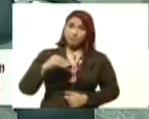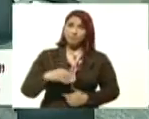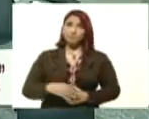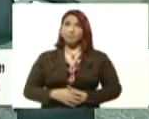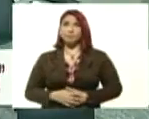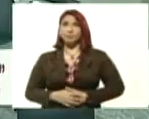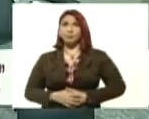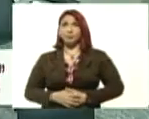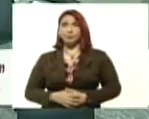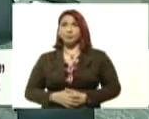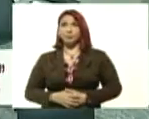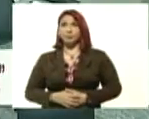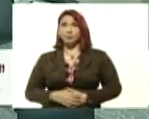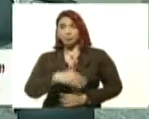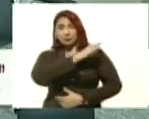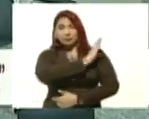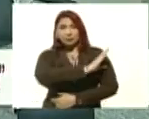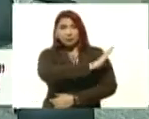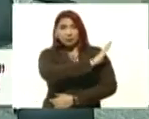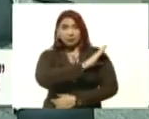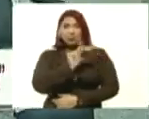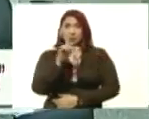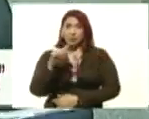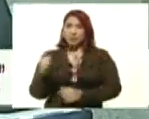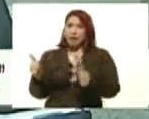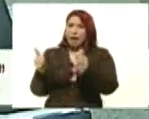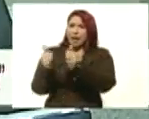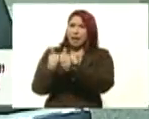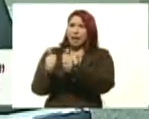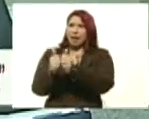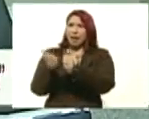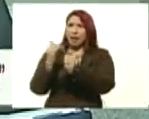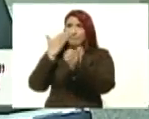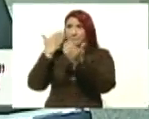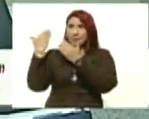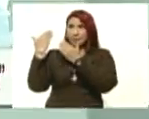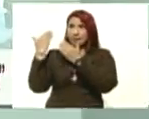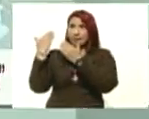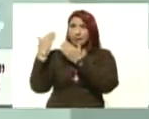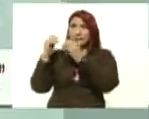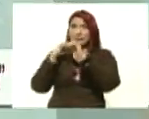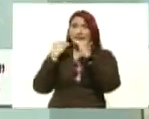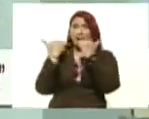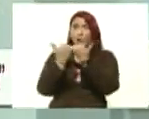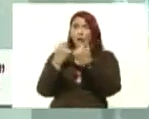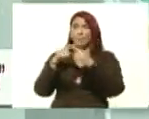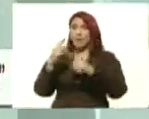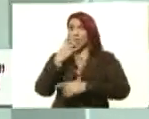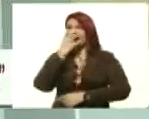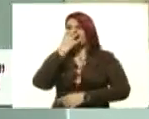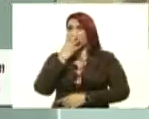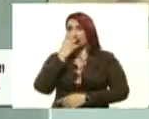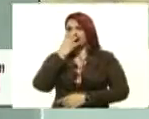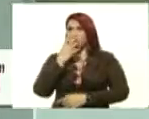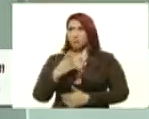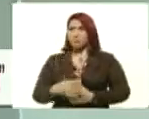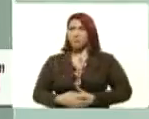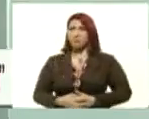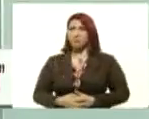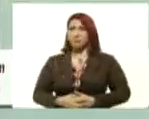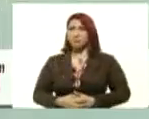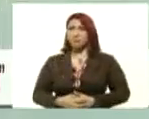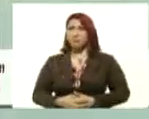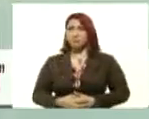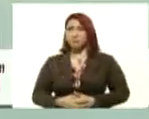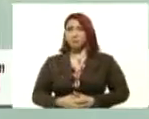adicional a la clínica popular, al lado, eso que está en pantalla son los salones para nebulización. Al